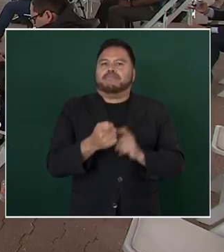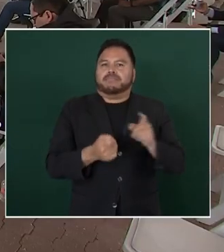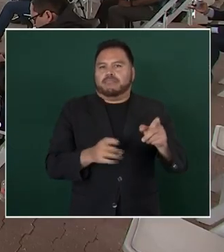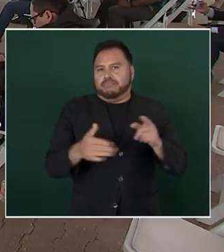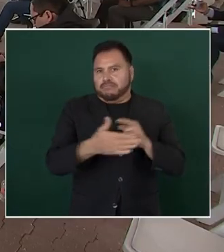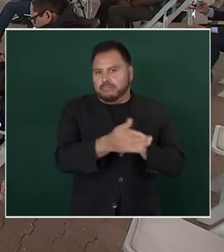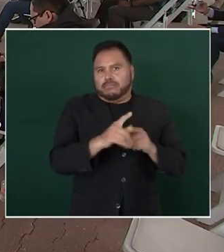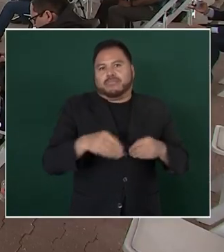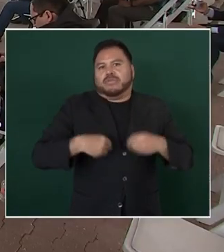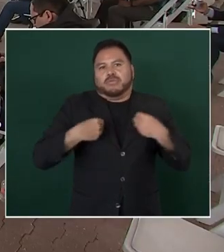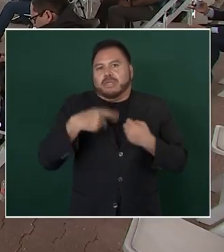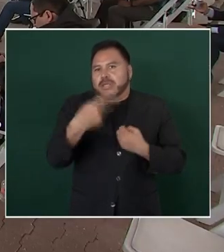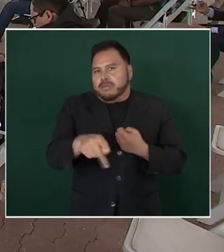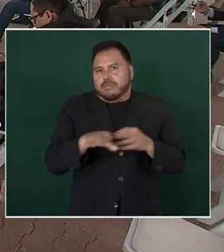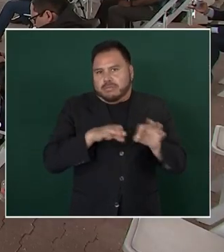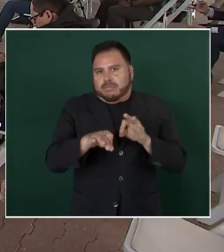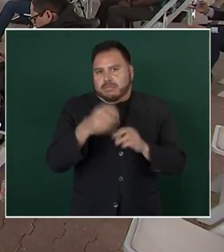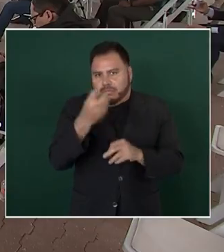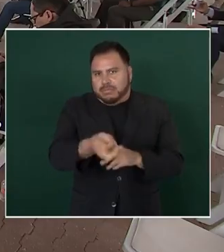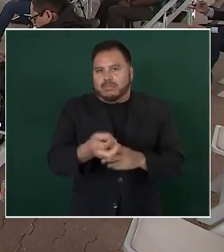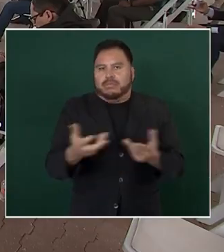peces, de eso viven, ¿sí?